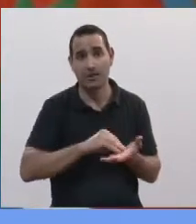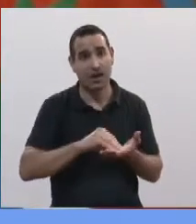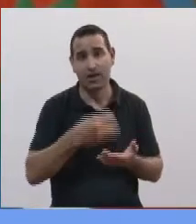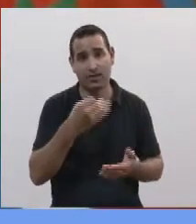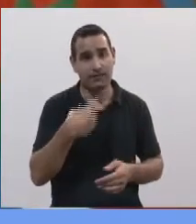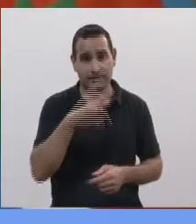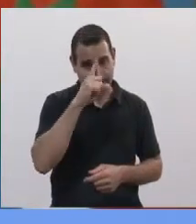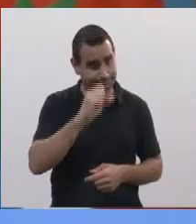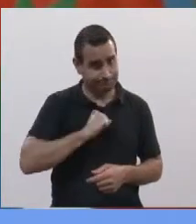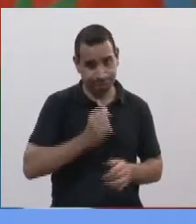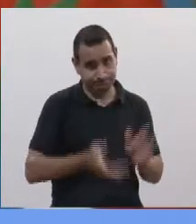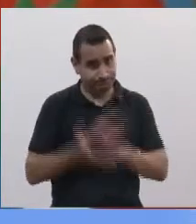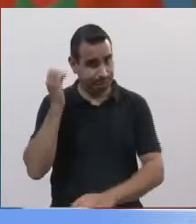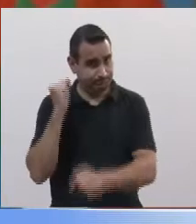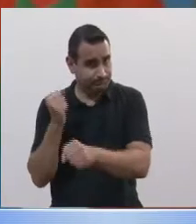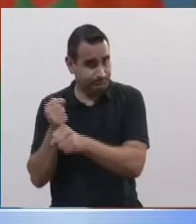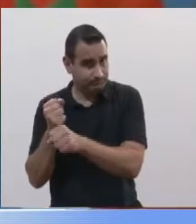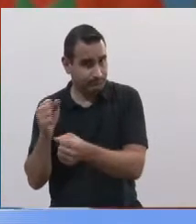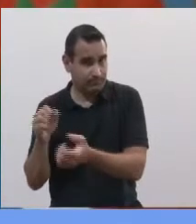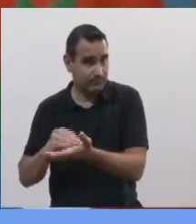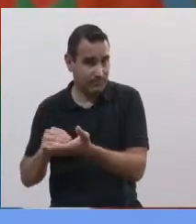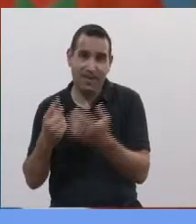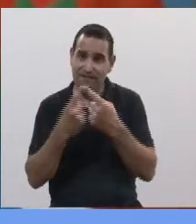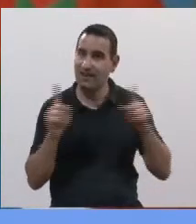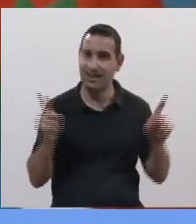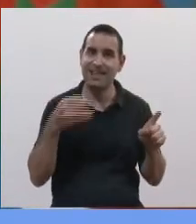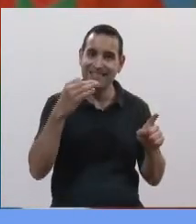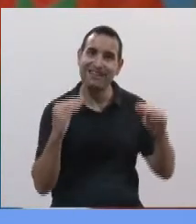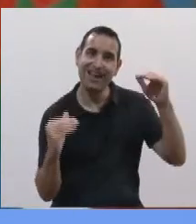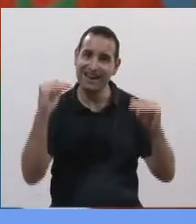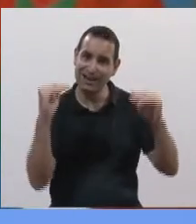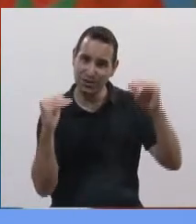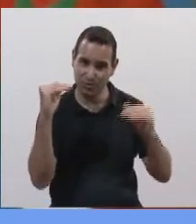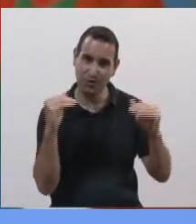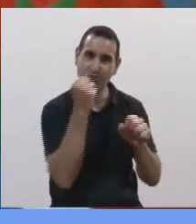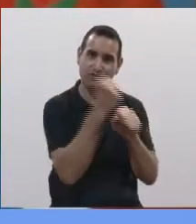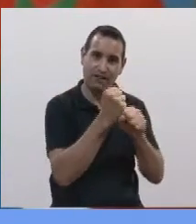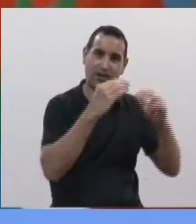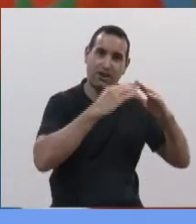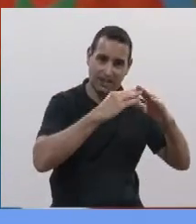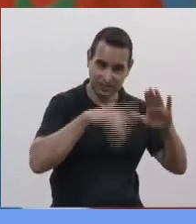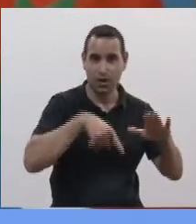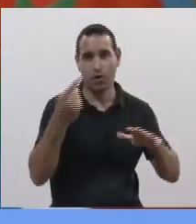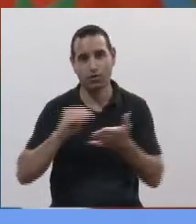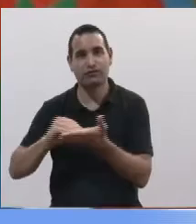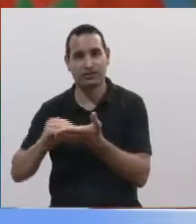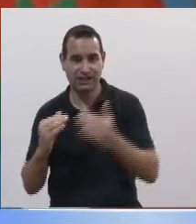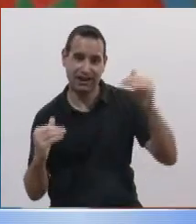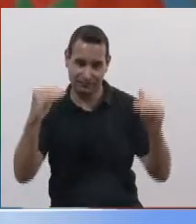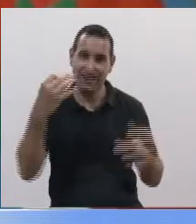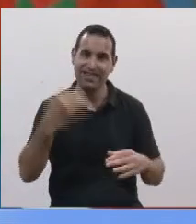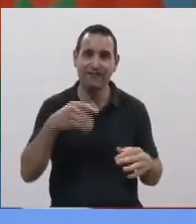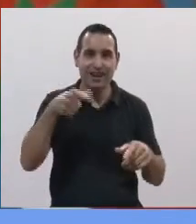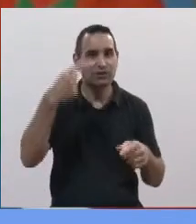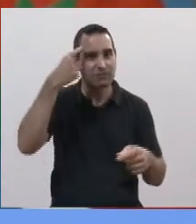y a arriesgar su salud. Eso también es equilibrar, eso también es federalismo, eso es también pensar